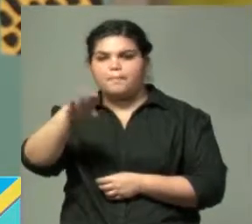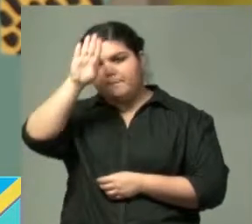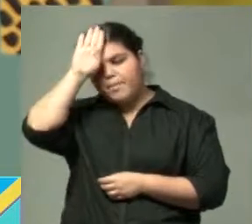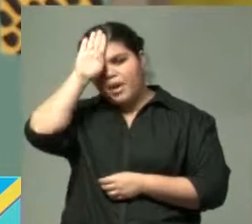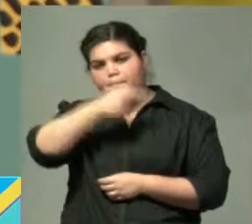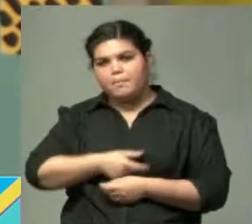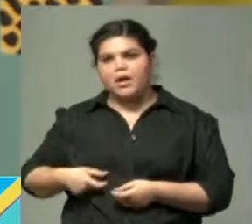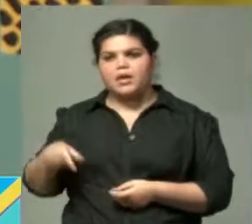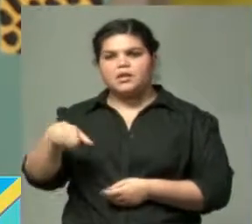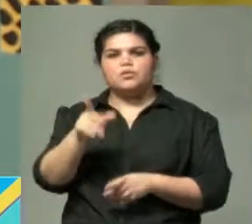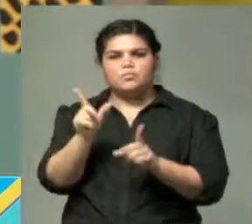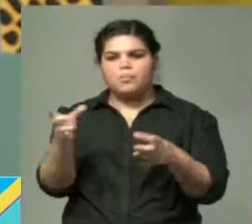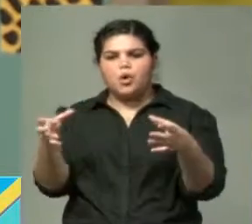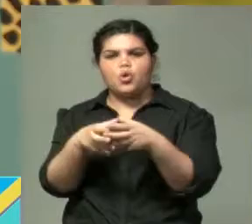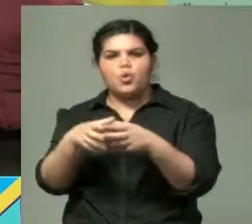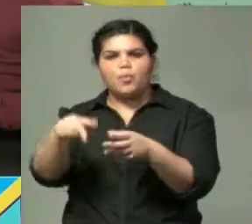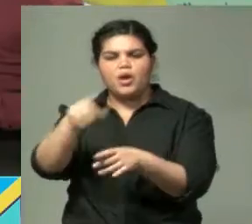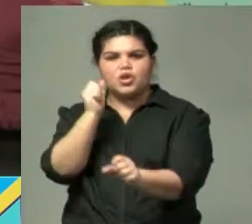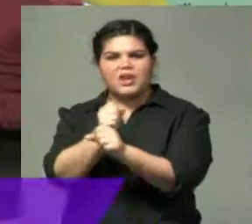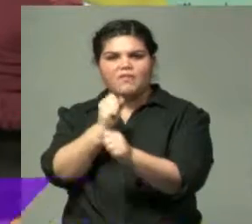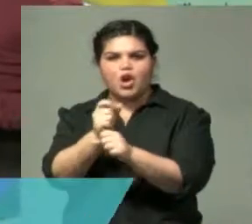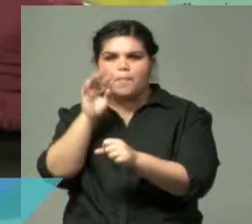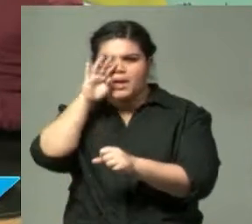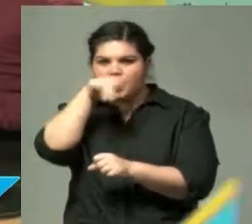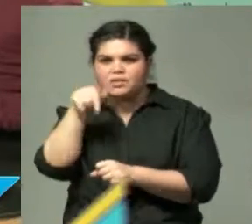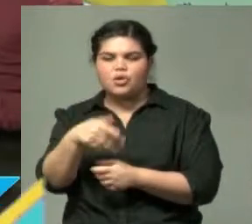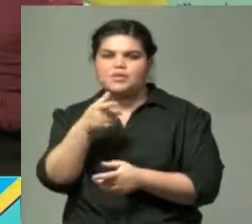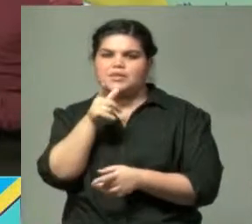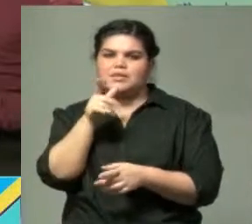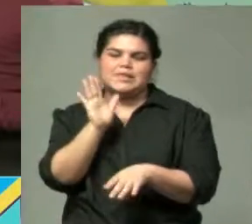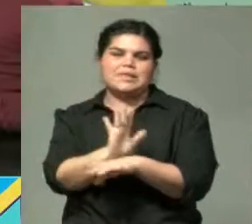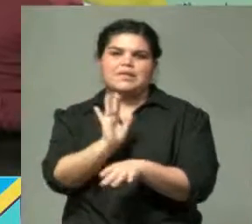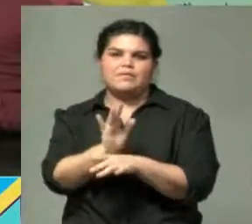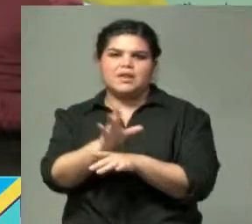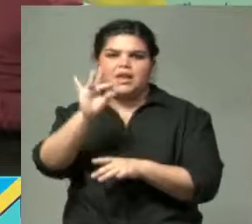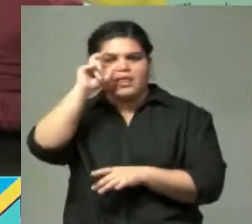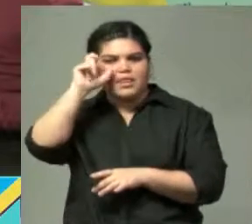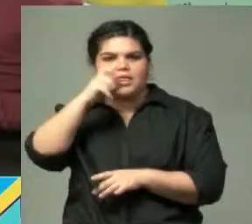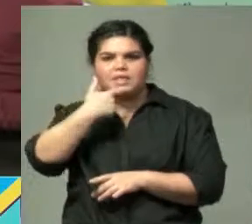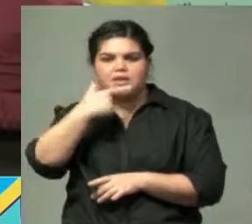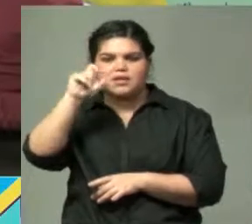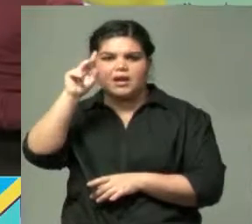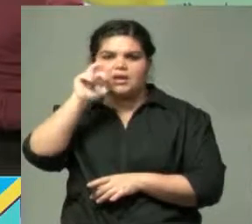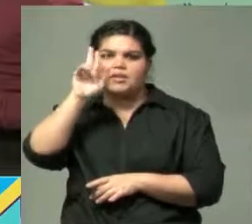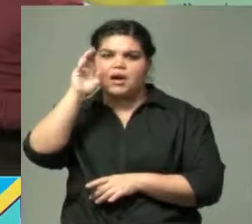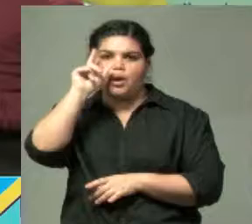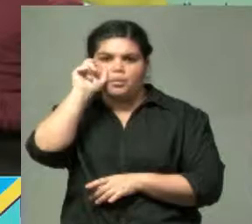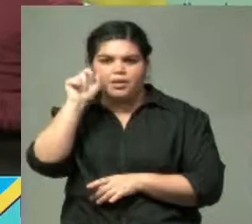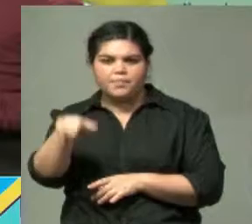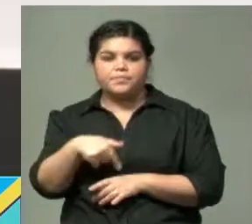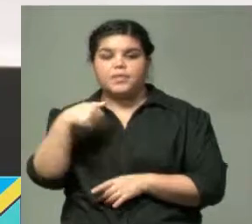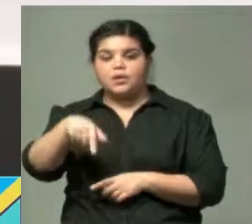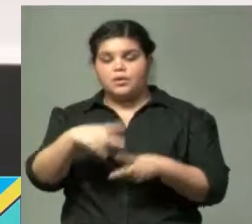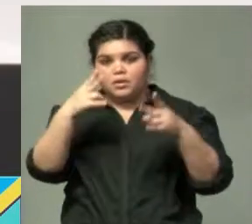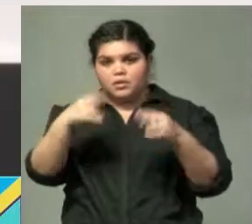descartable a este sector de la población. Bien. Descartable, que de eso también tenemos que hablar. Bueno, nos vamos a ir al primer corte, vamos a seguir